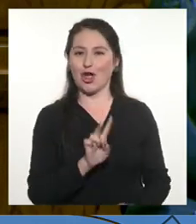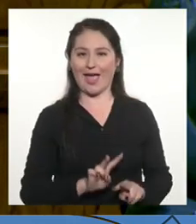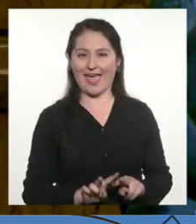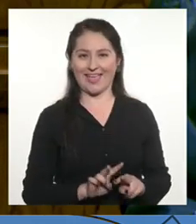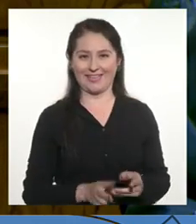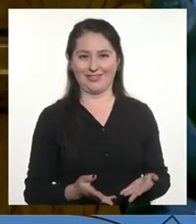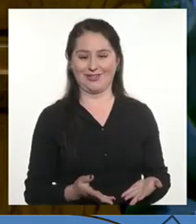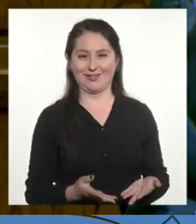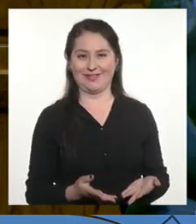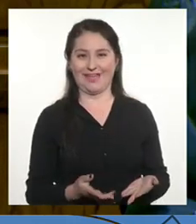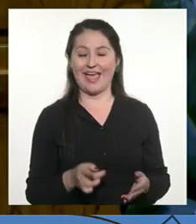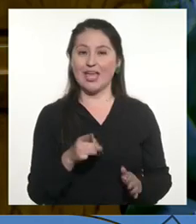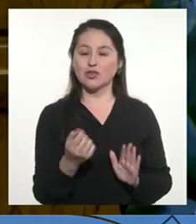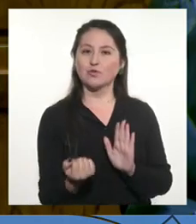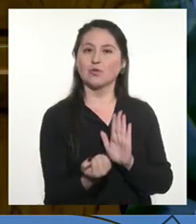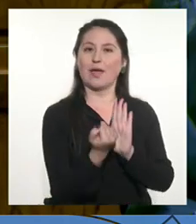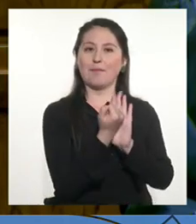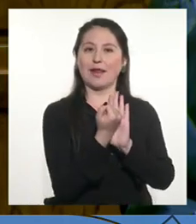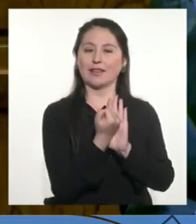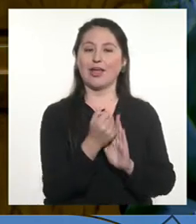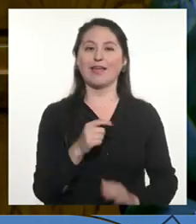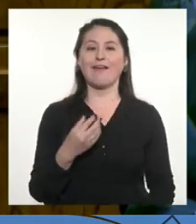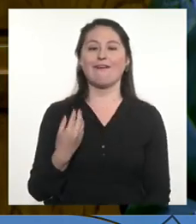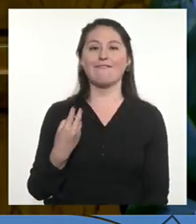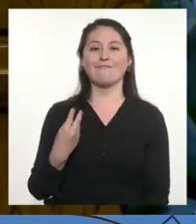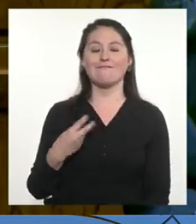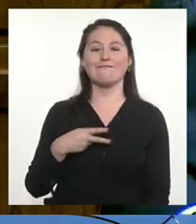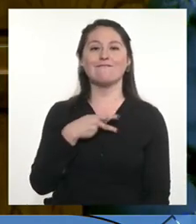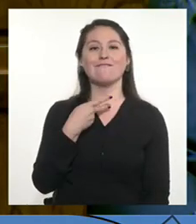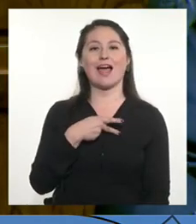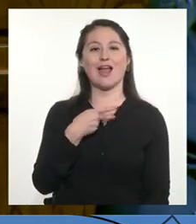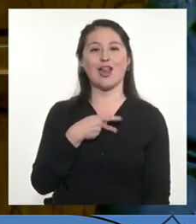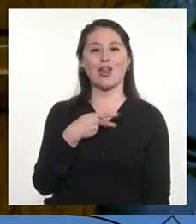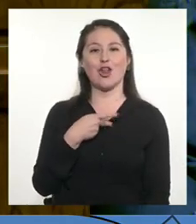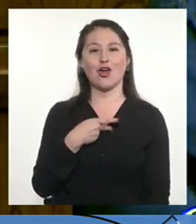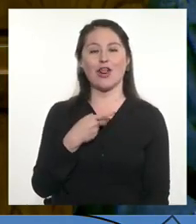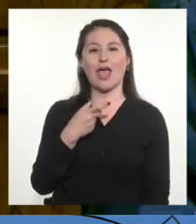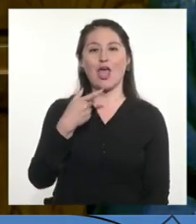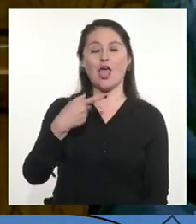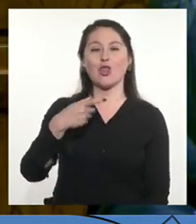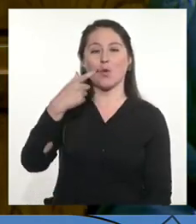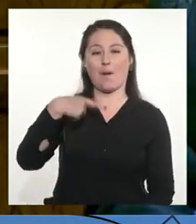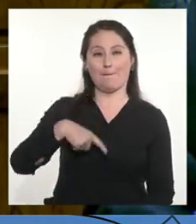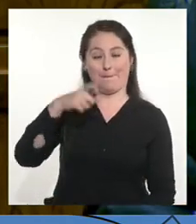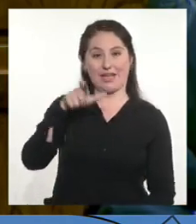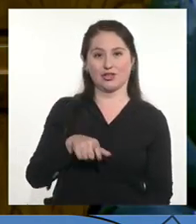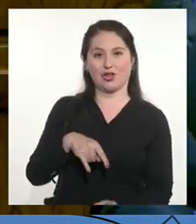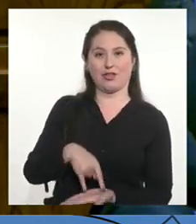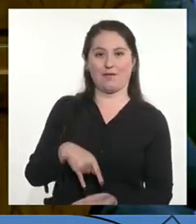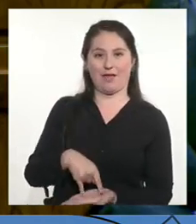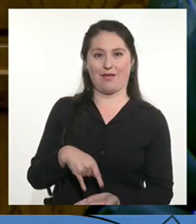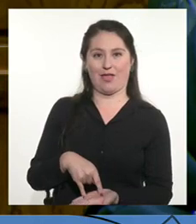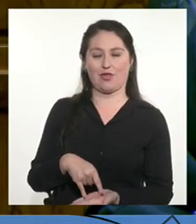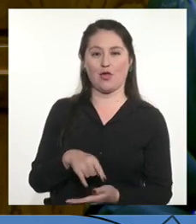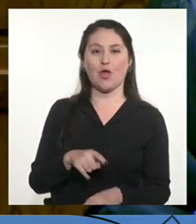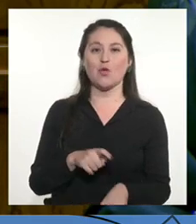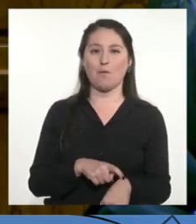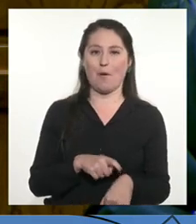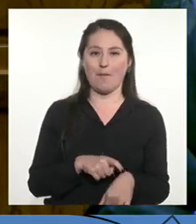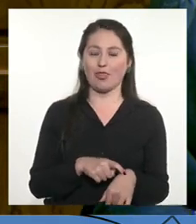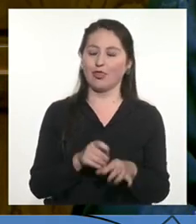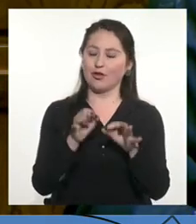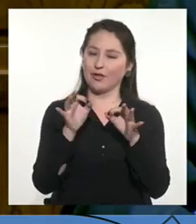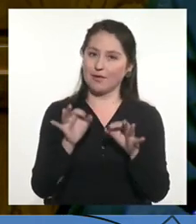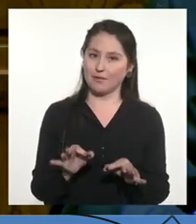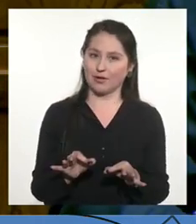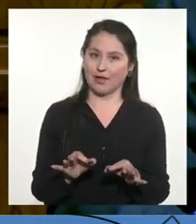marca muy importante de lo que valora o no valora un parlamentario momento determinado entonces en esa misma línea hay que parece que estos son